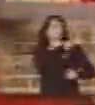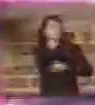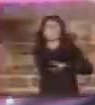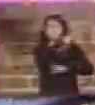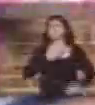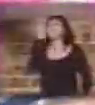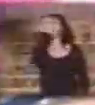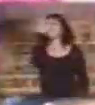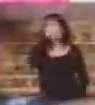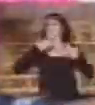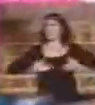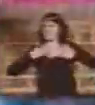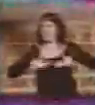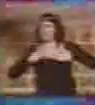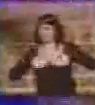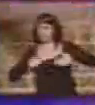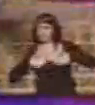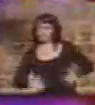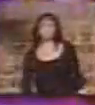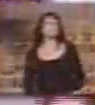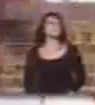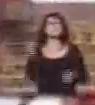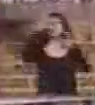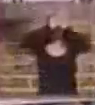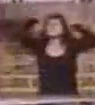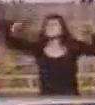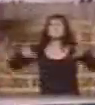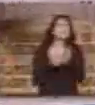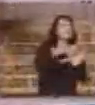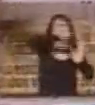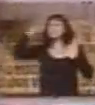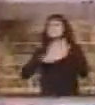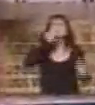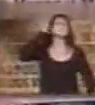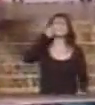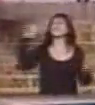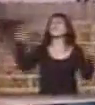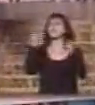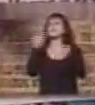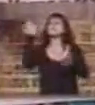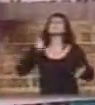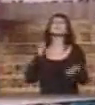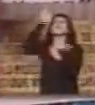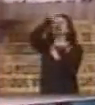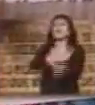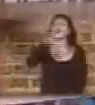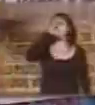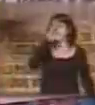disfrazados. Dum, dum, dum. Que sepa el mundo entero que cuando llega